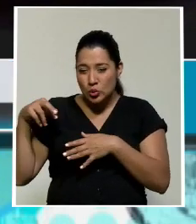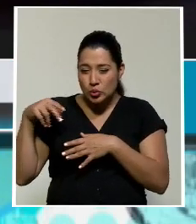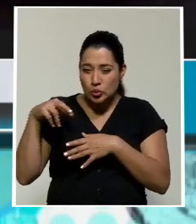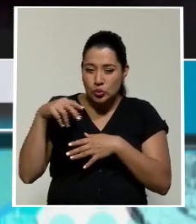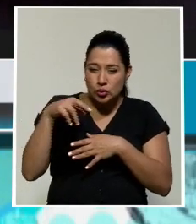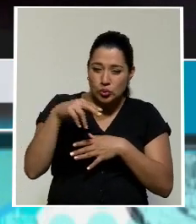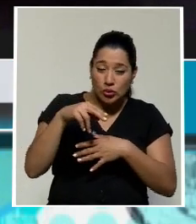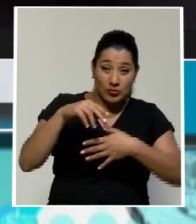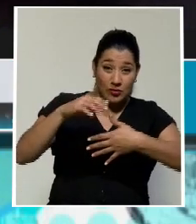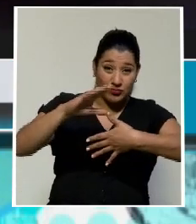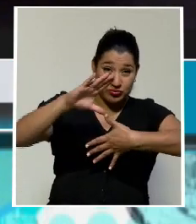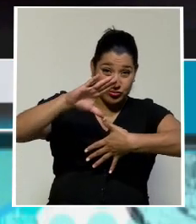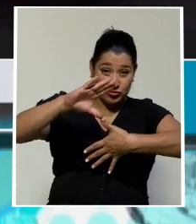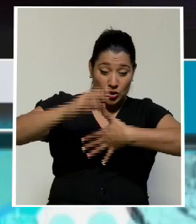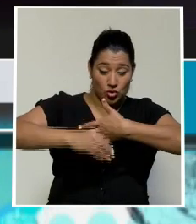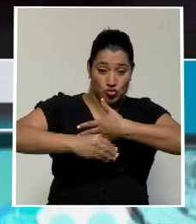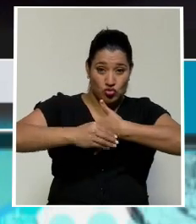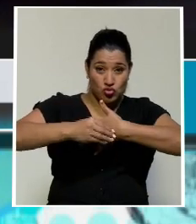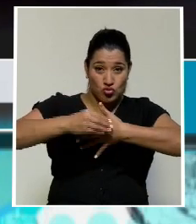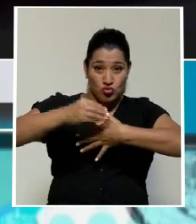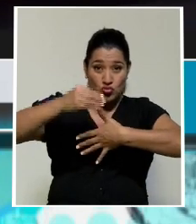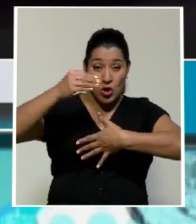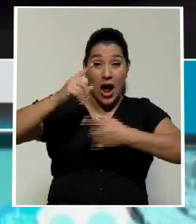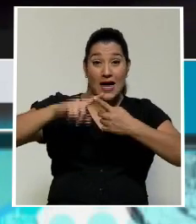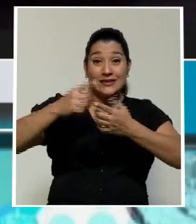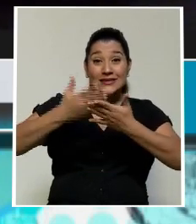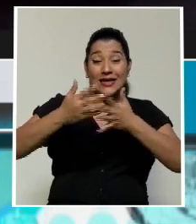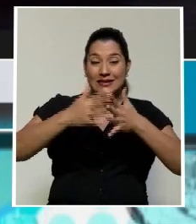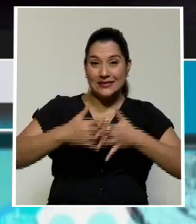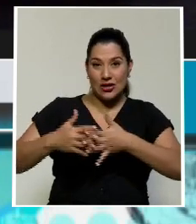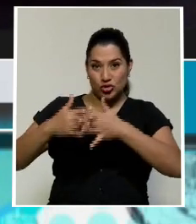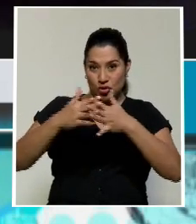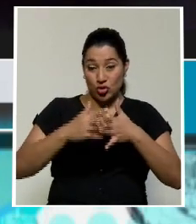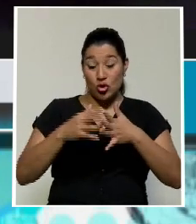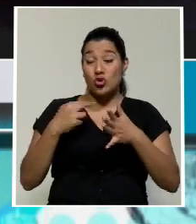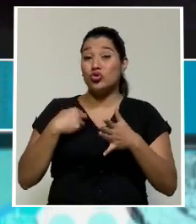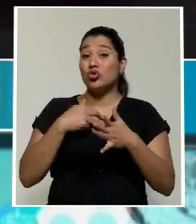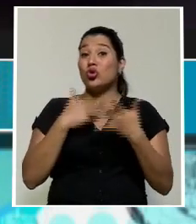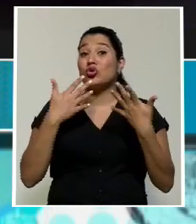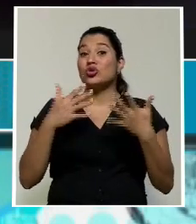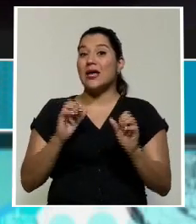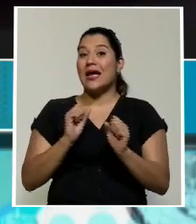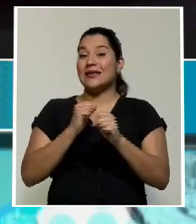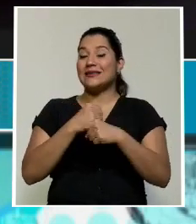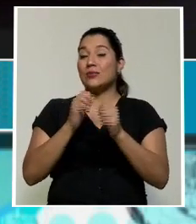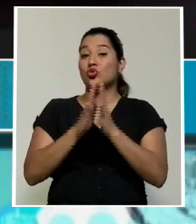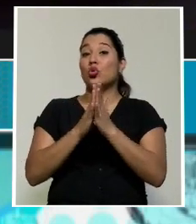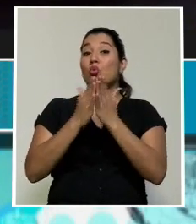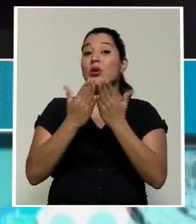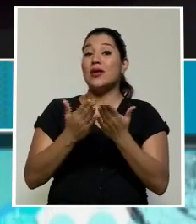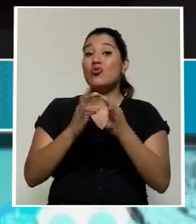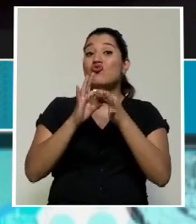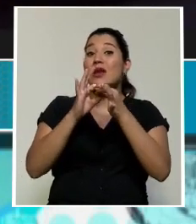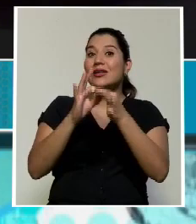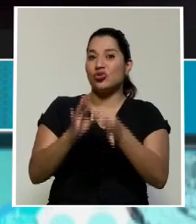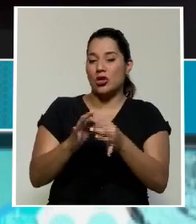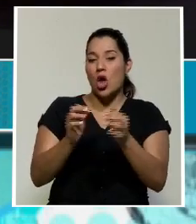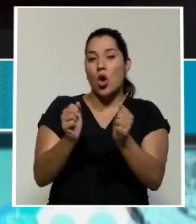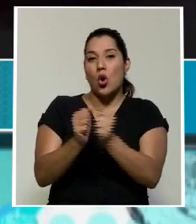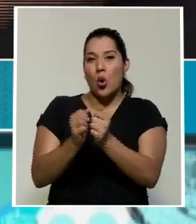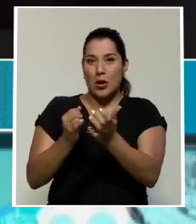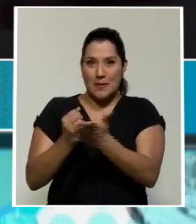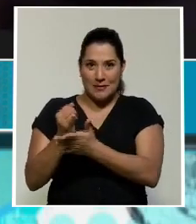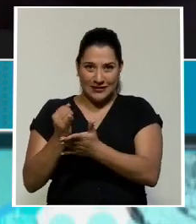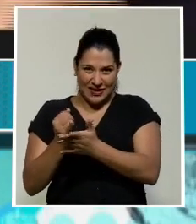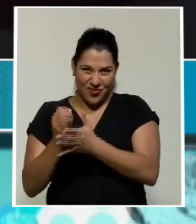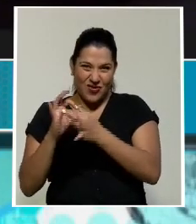Unidos. Y ahora acabamos de sacar un libro precisamente sobre el tema basado en la investigación, porque fue como una